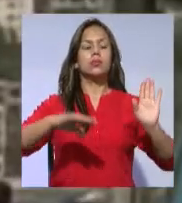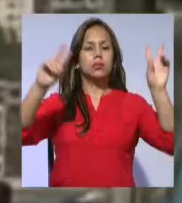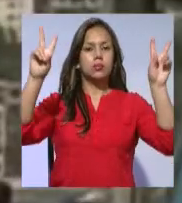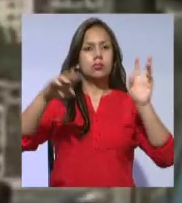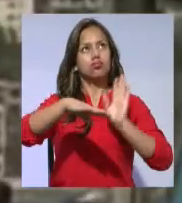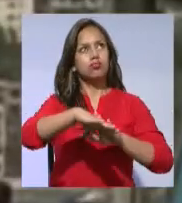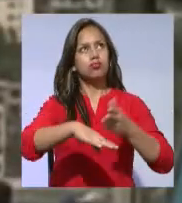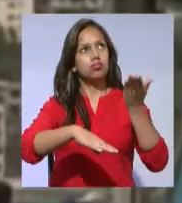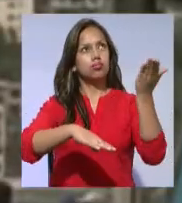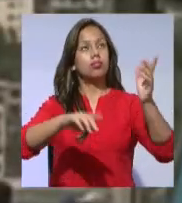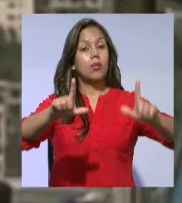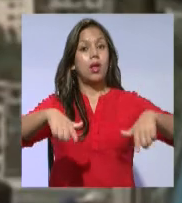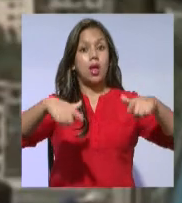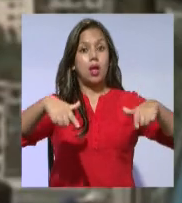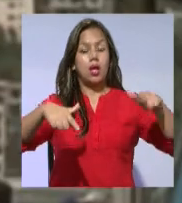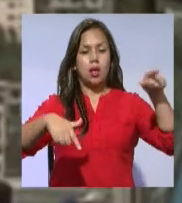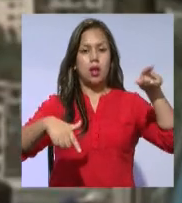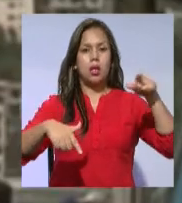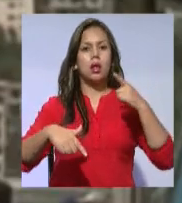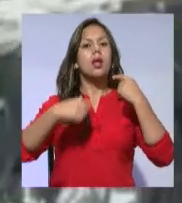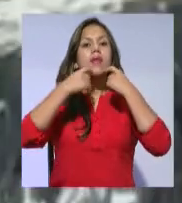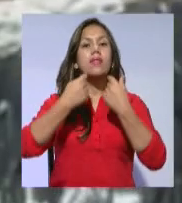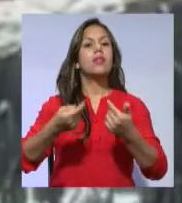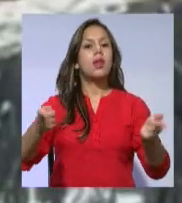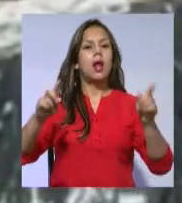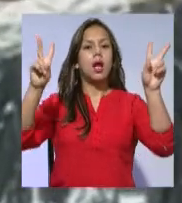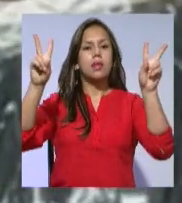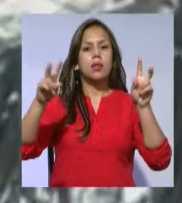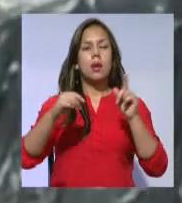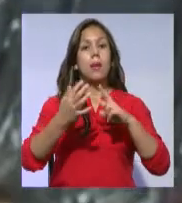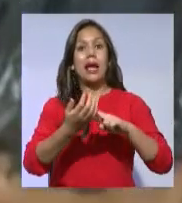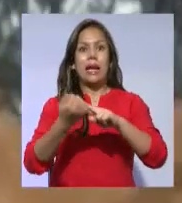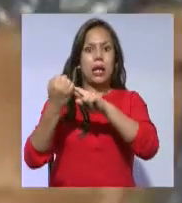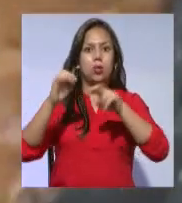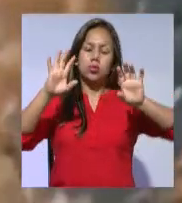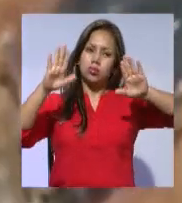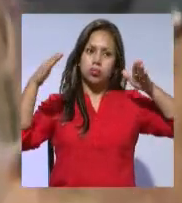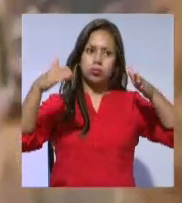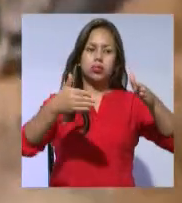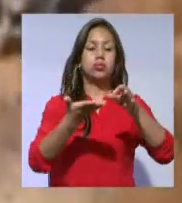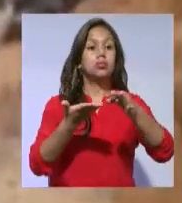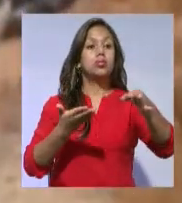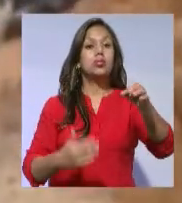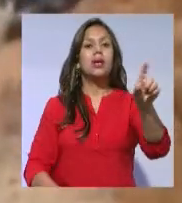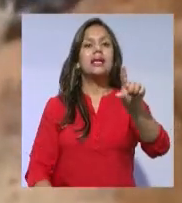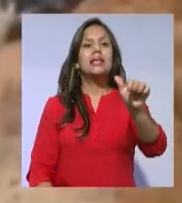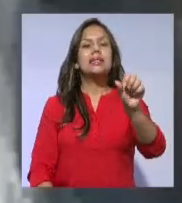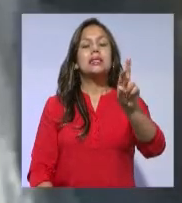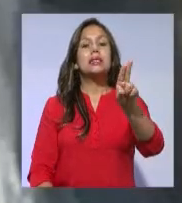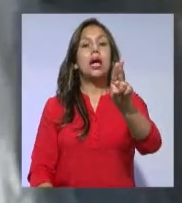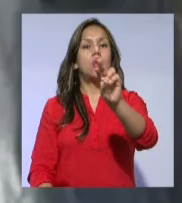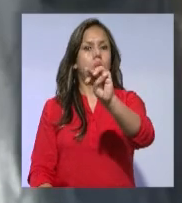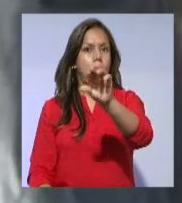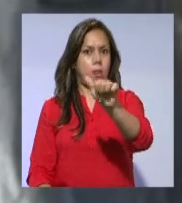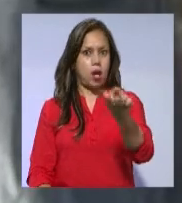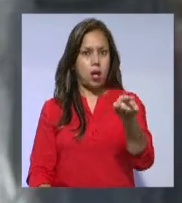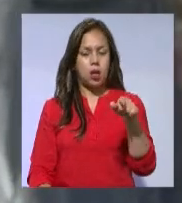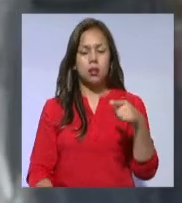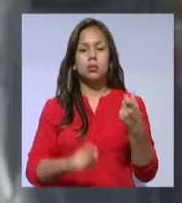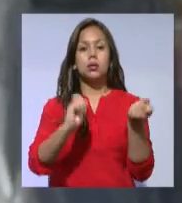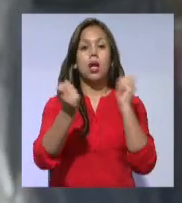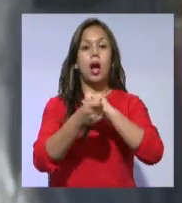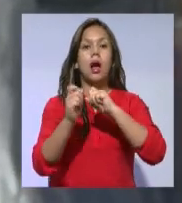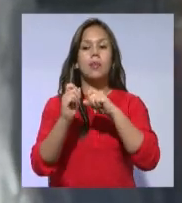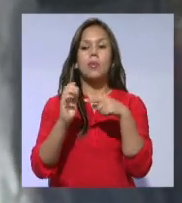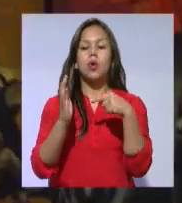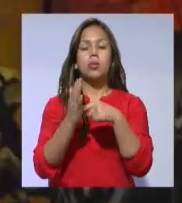al presidente de la república lenín moreno declara el estado de excepción en la ciudad de zaruma provincia de el oro fue incorporado tras un cambio del orden del